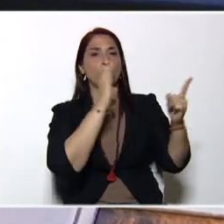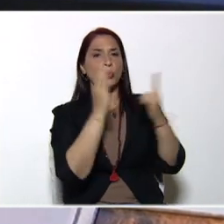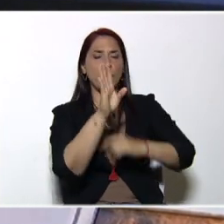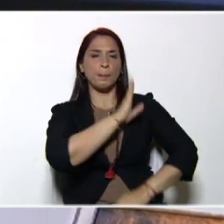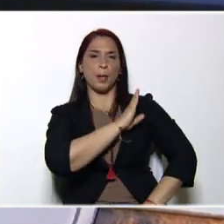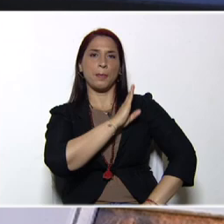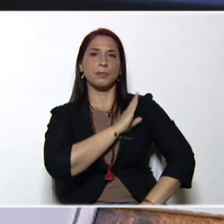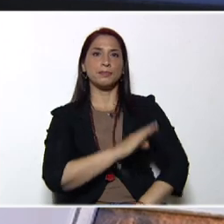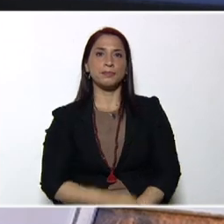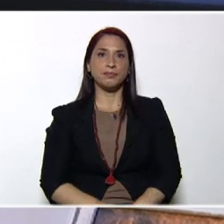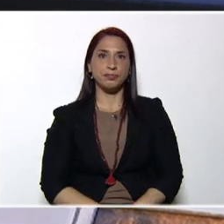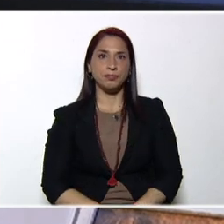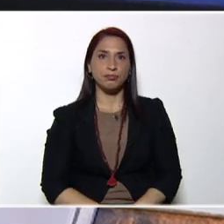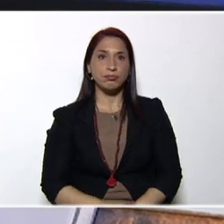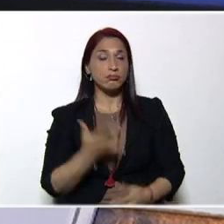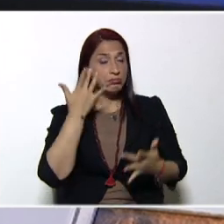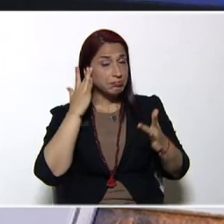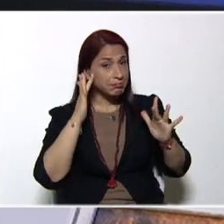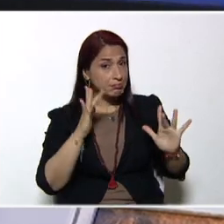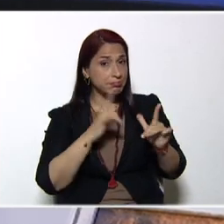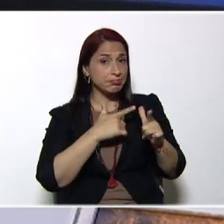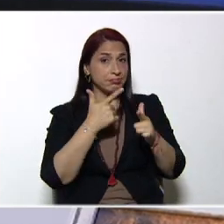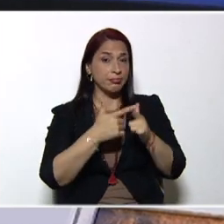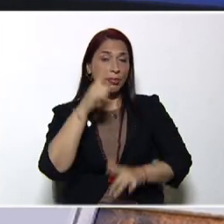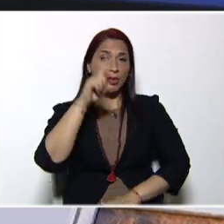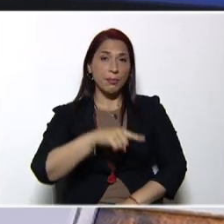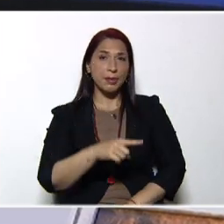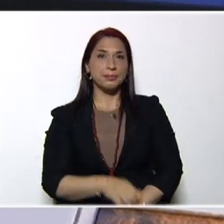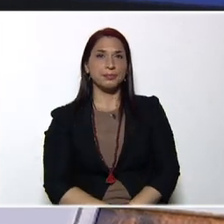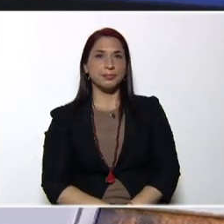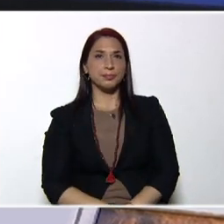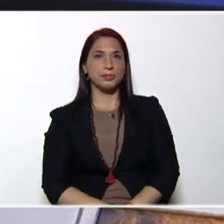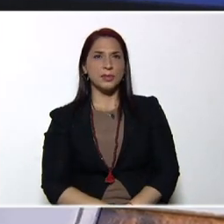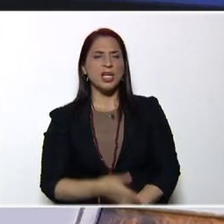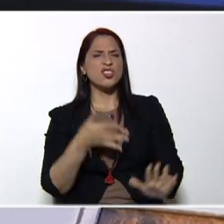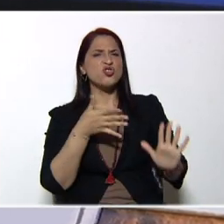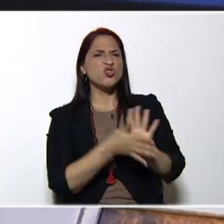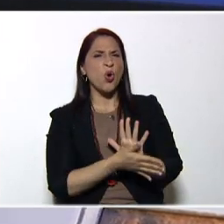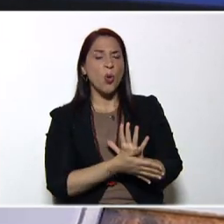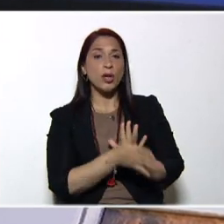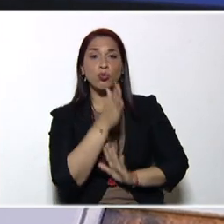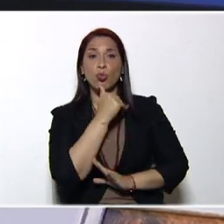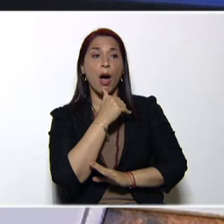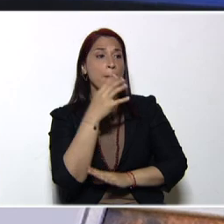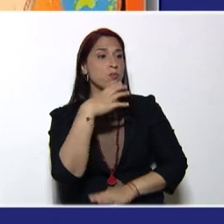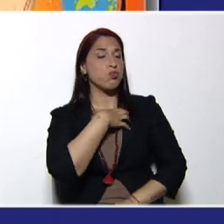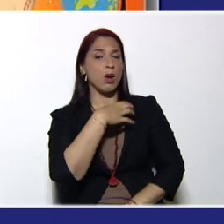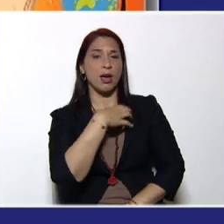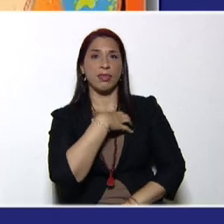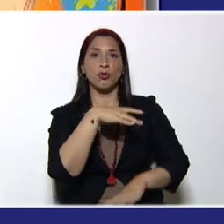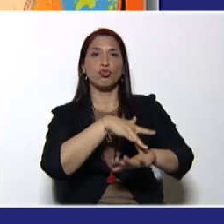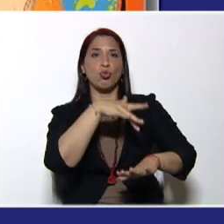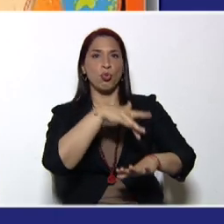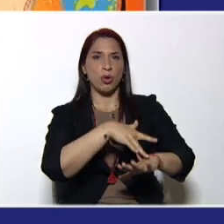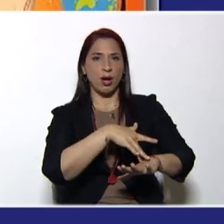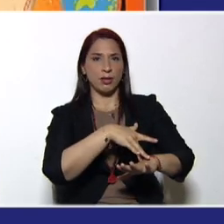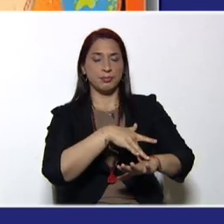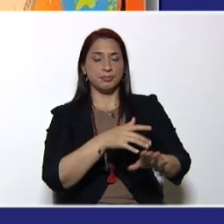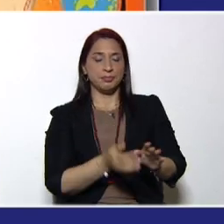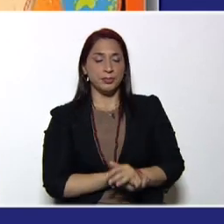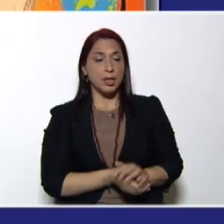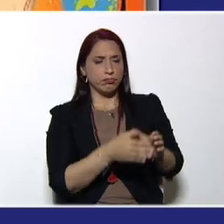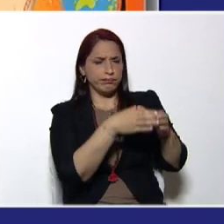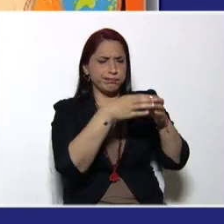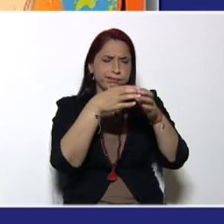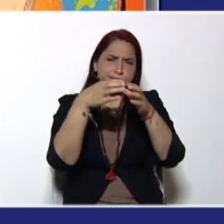¿no? En ese caso tenemos entonces también los que son los intangibles o inmateriales, que son ese conjunto,